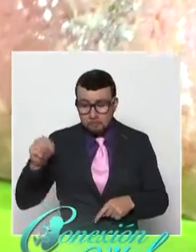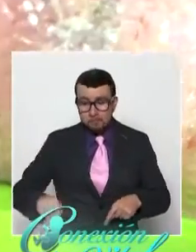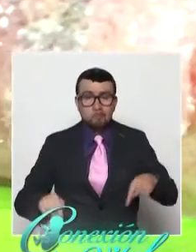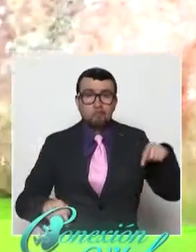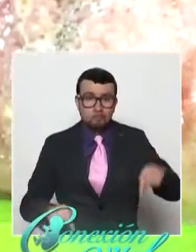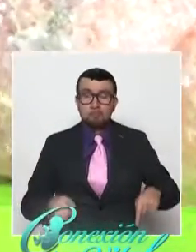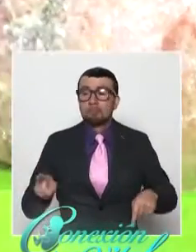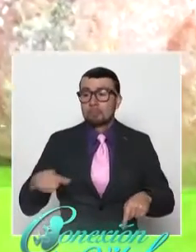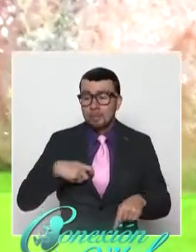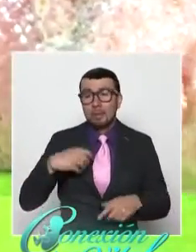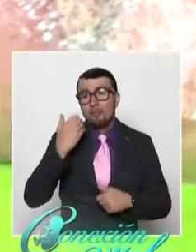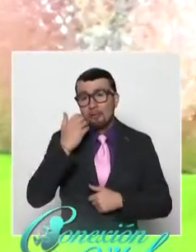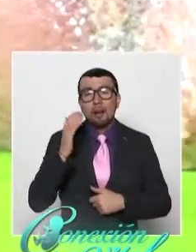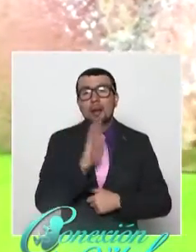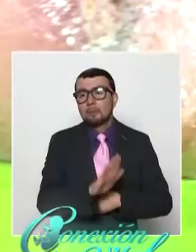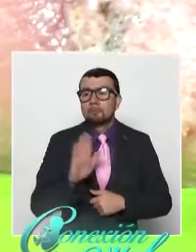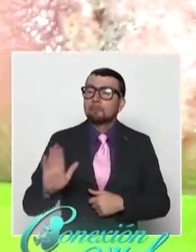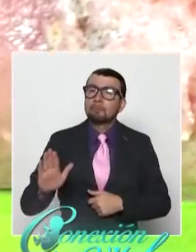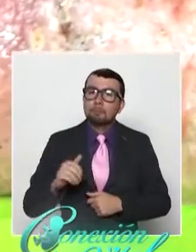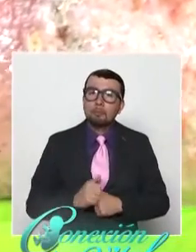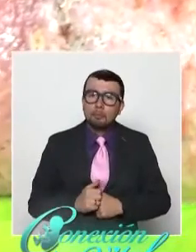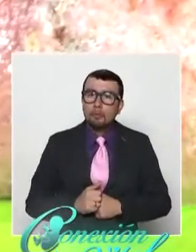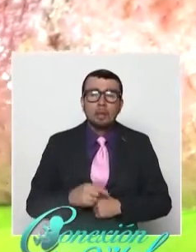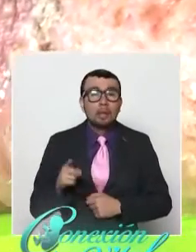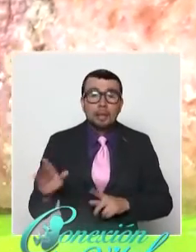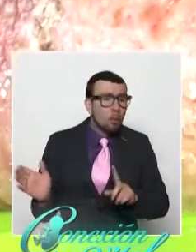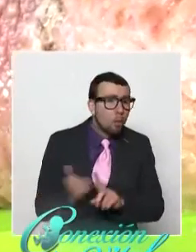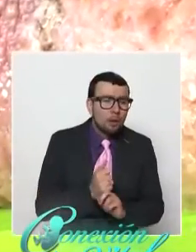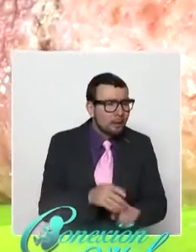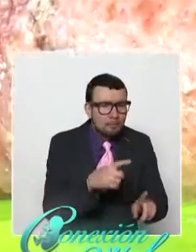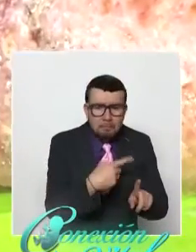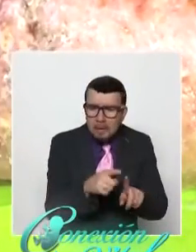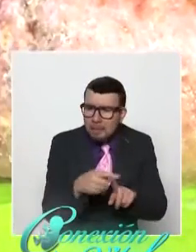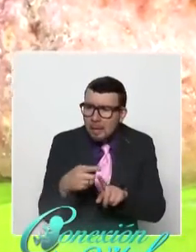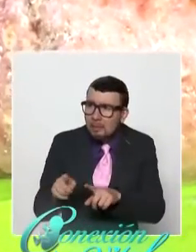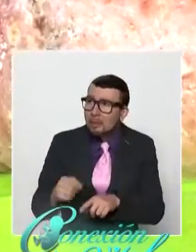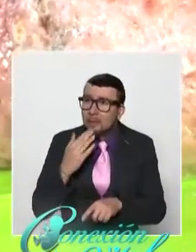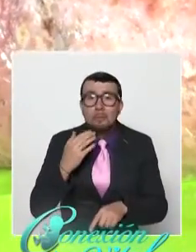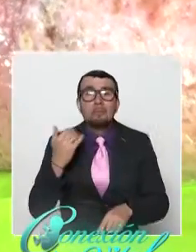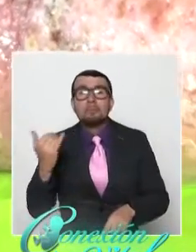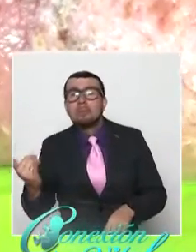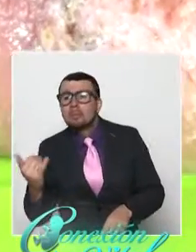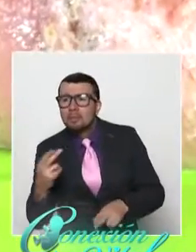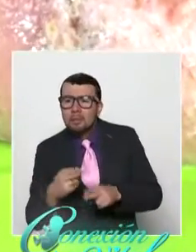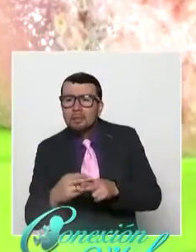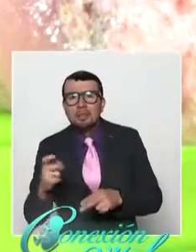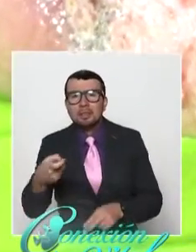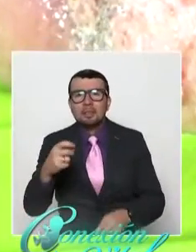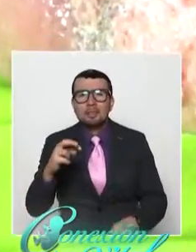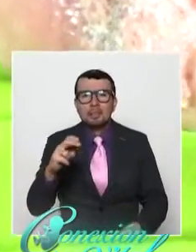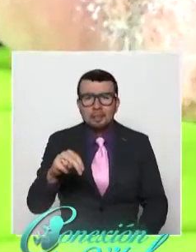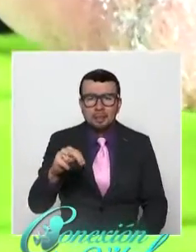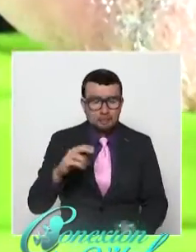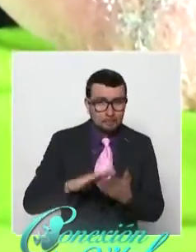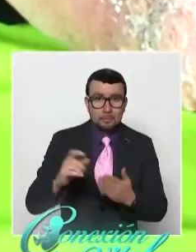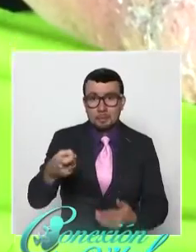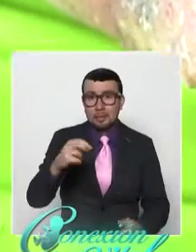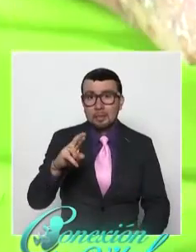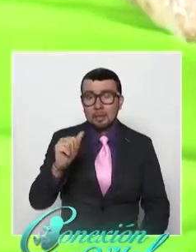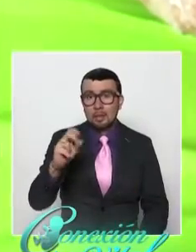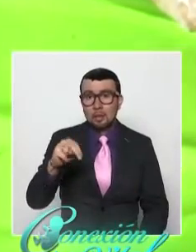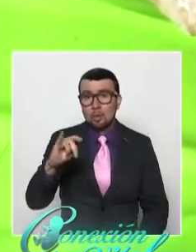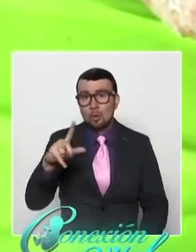en el izquierdo. Aquí usted encuentra diferentes lesiones, hasta por allá hay un granuloma piógeno, sí, que está dentro de esta